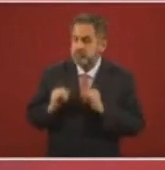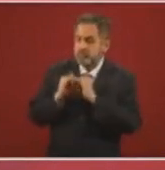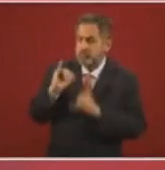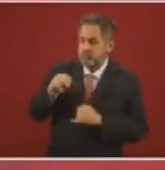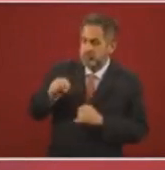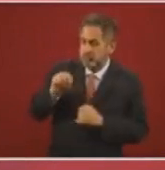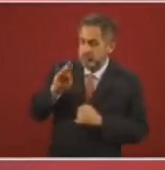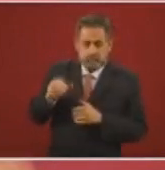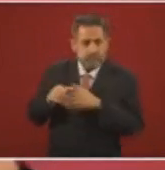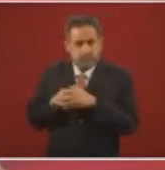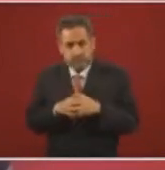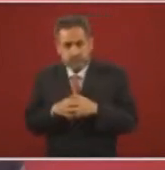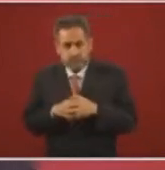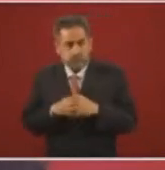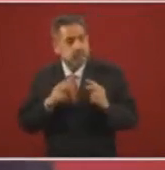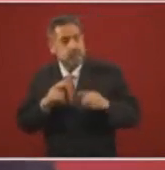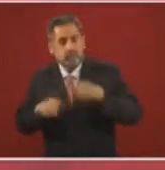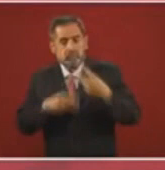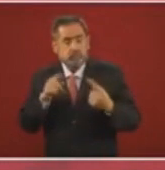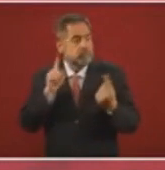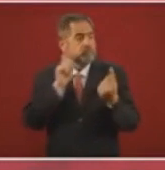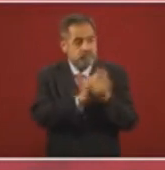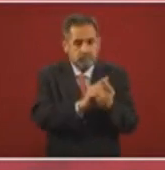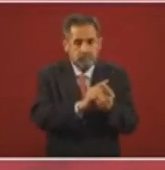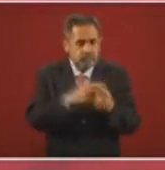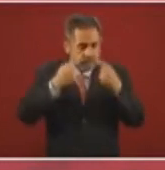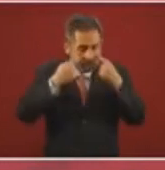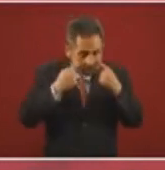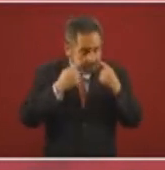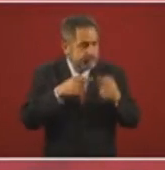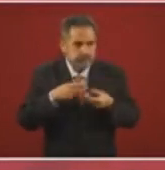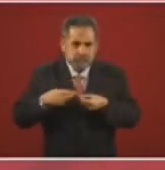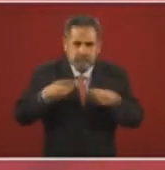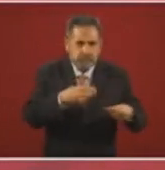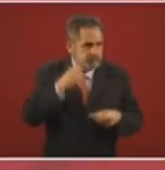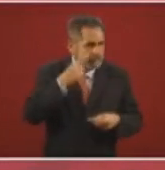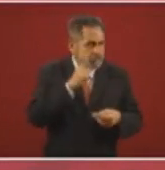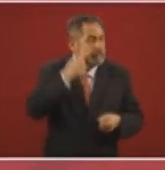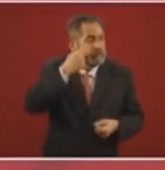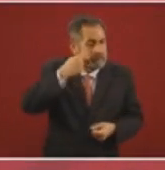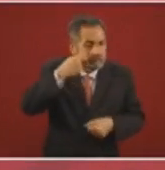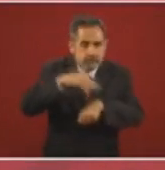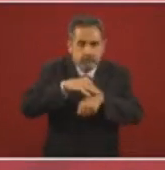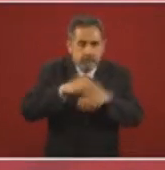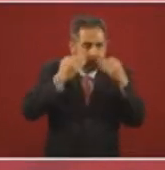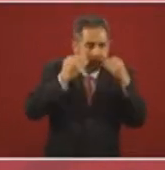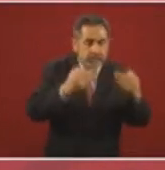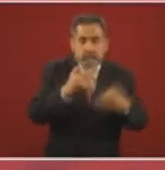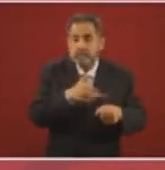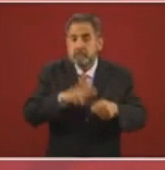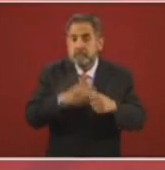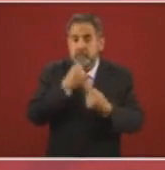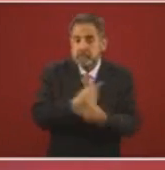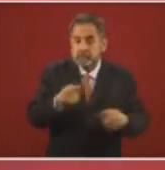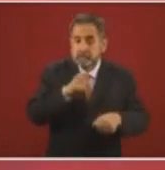salud para realizar fue y se encargó de que físicamente se pusieran esos medicamentos en el hospital infantil de méxico federico